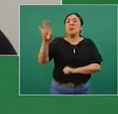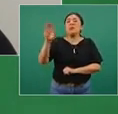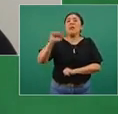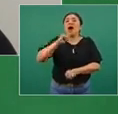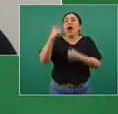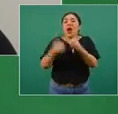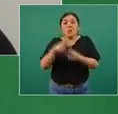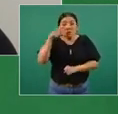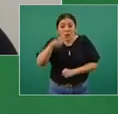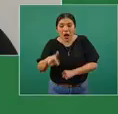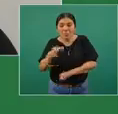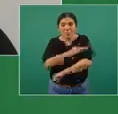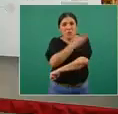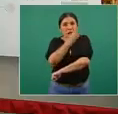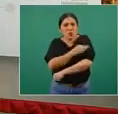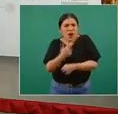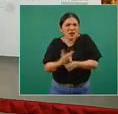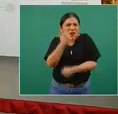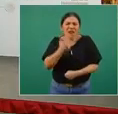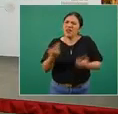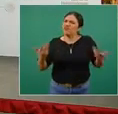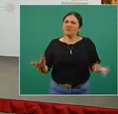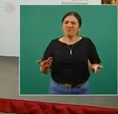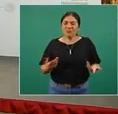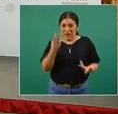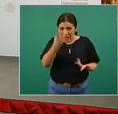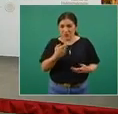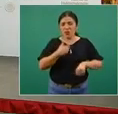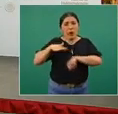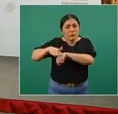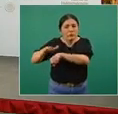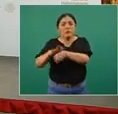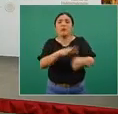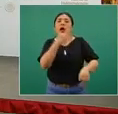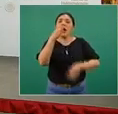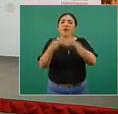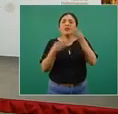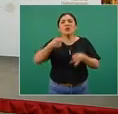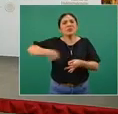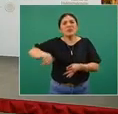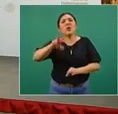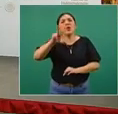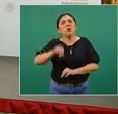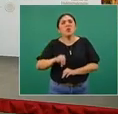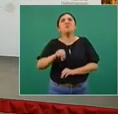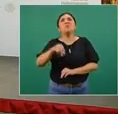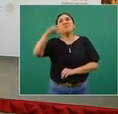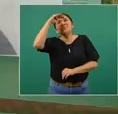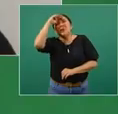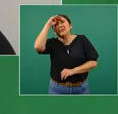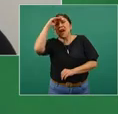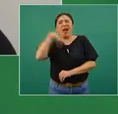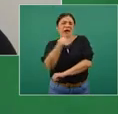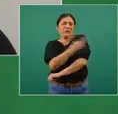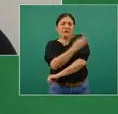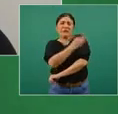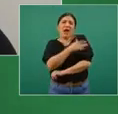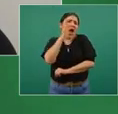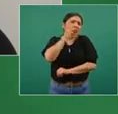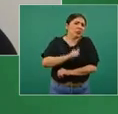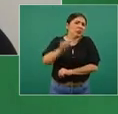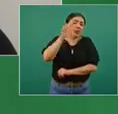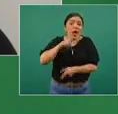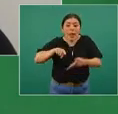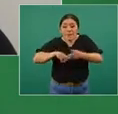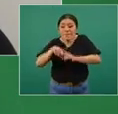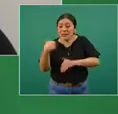la vacuna. Y entonces el llamado es que no pierdan la oportunidad que se va a empezar a generar a partir de la